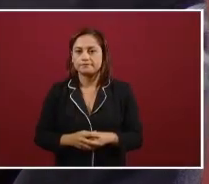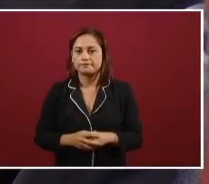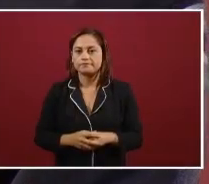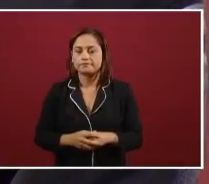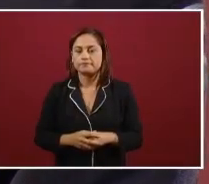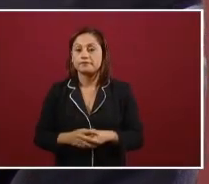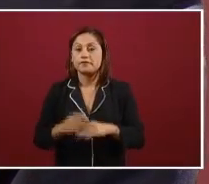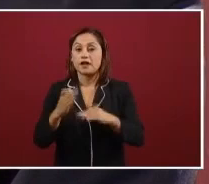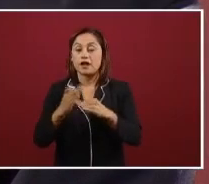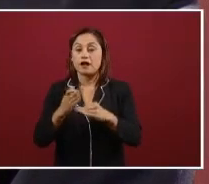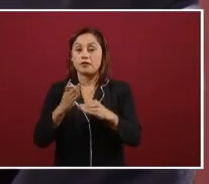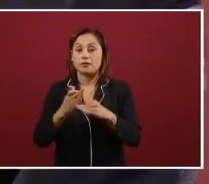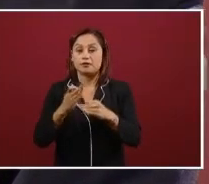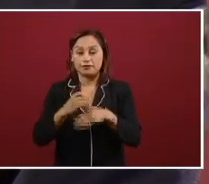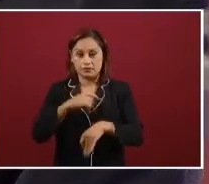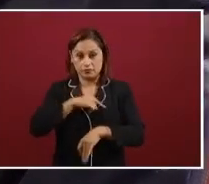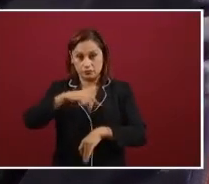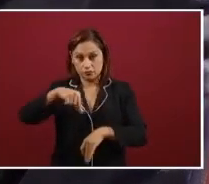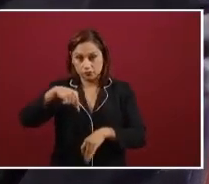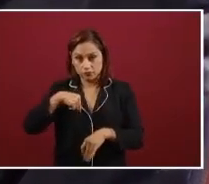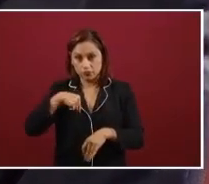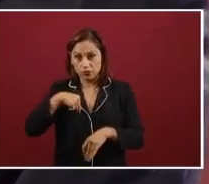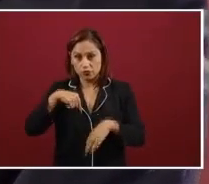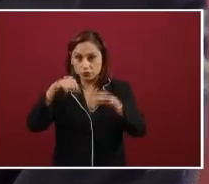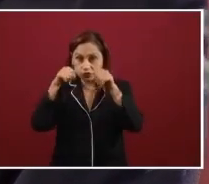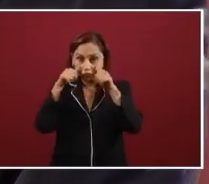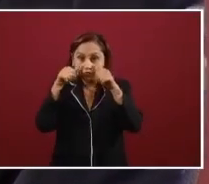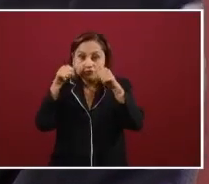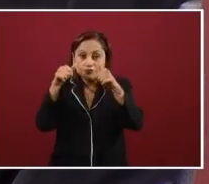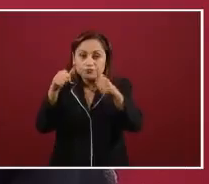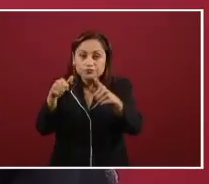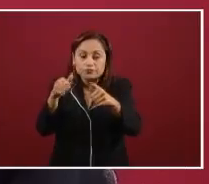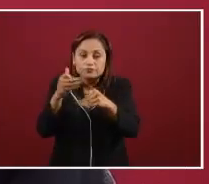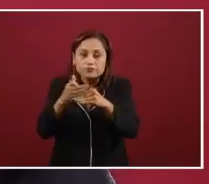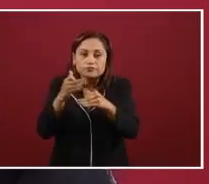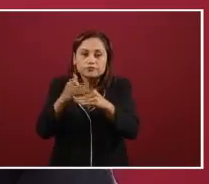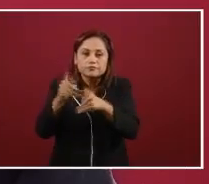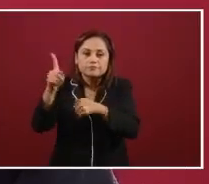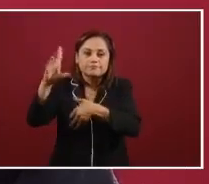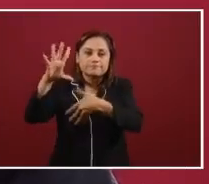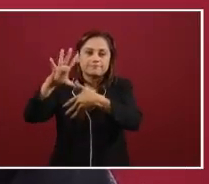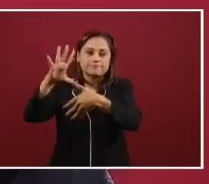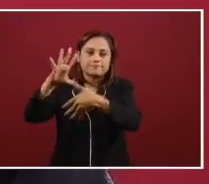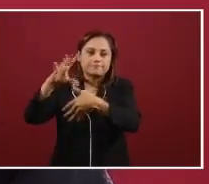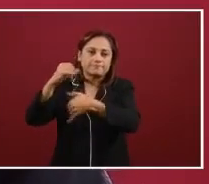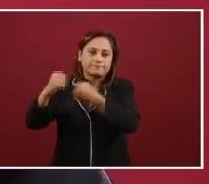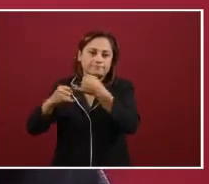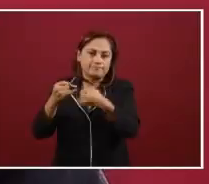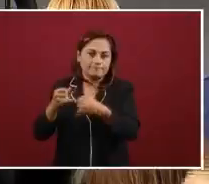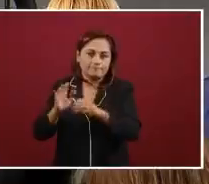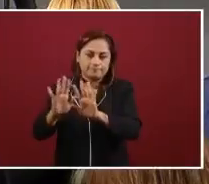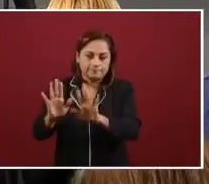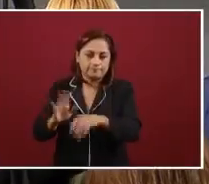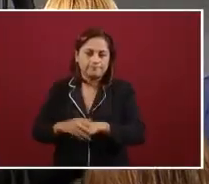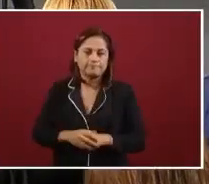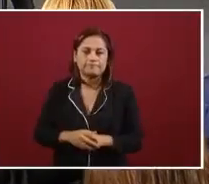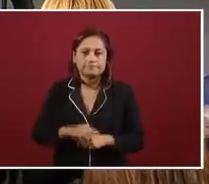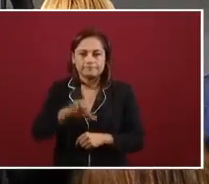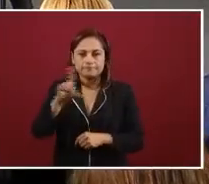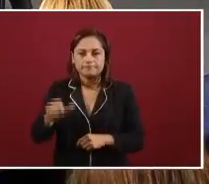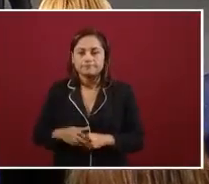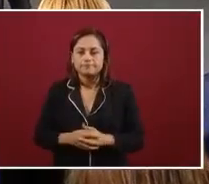que ocuparnos, estar pendientes de que nos vaya bien en los Panamericanos. Muchas gracias, presidente.